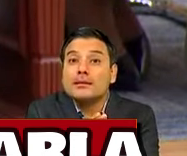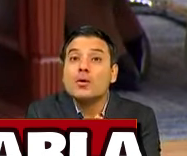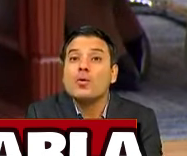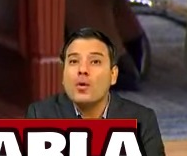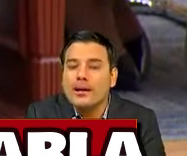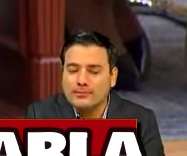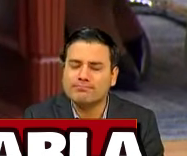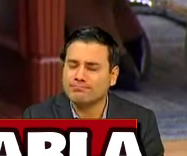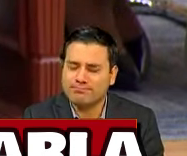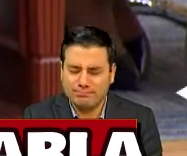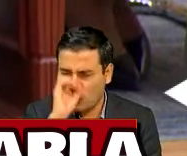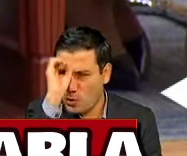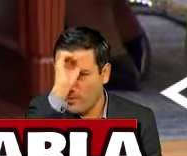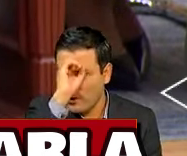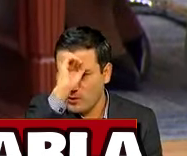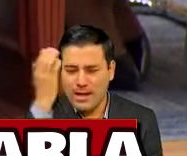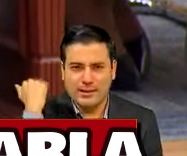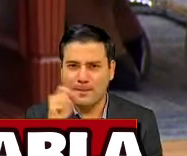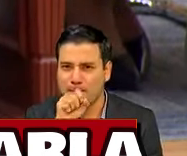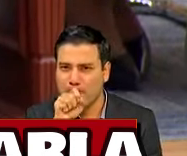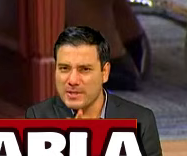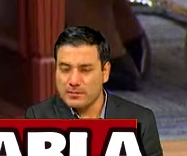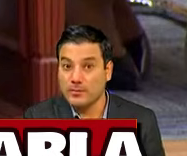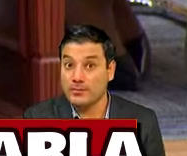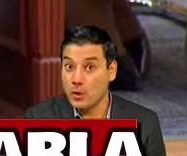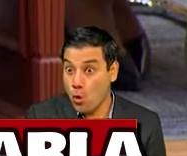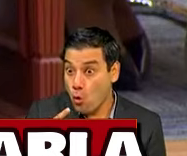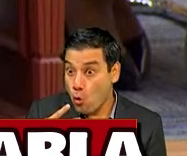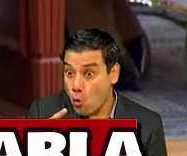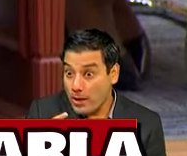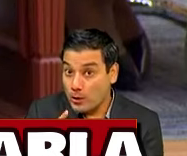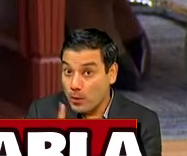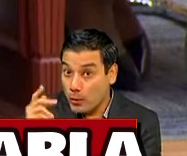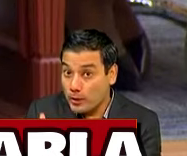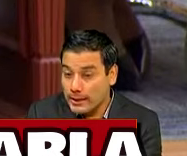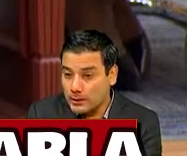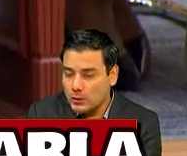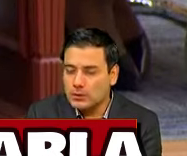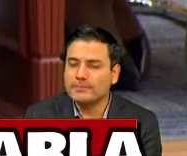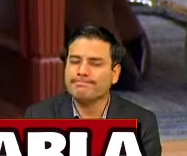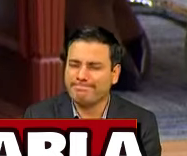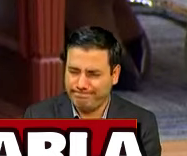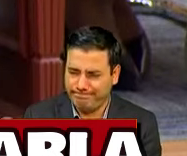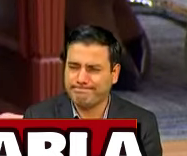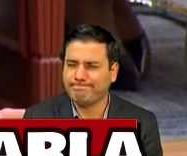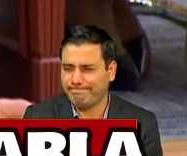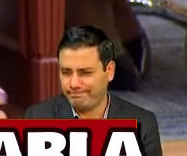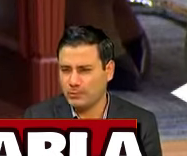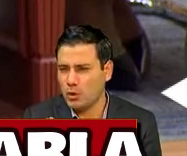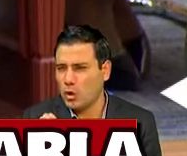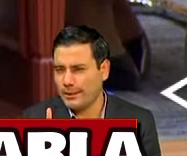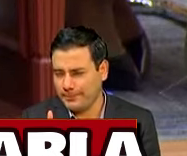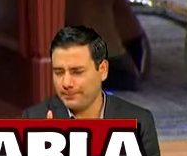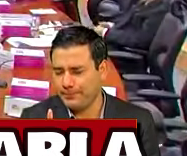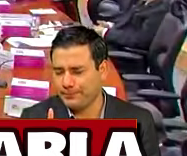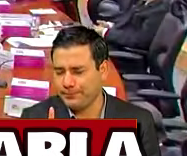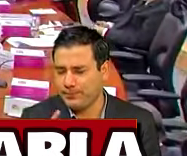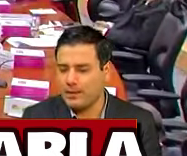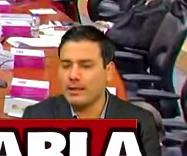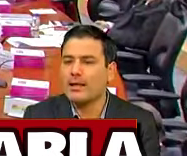los 4 casos que se presentaron, sí, fuera de ese plazo, pero que la autoridad ya pudo verificar.